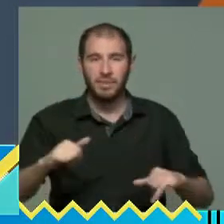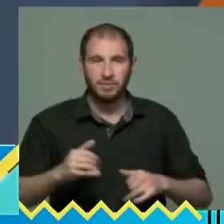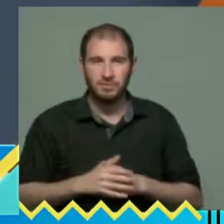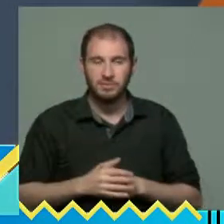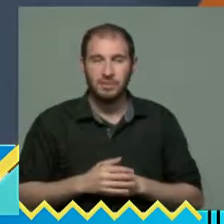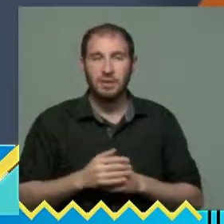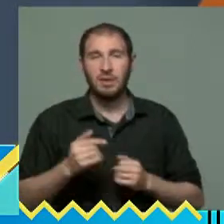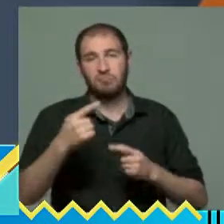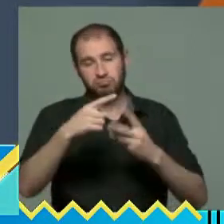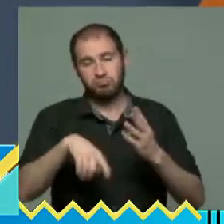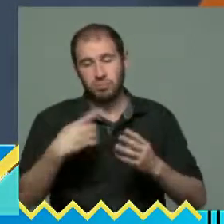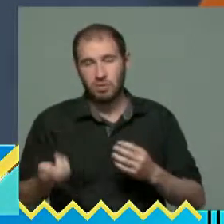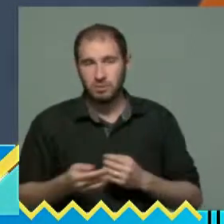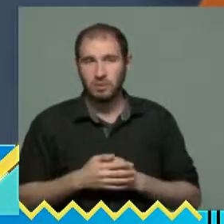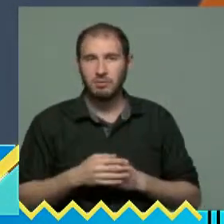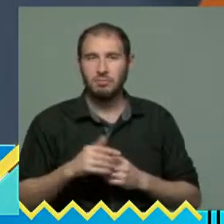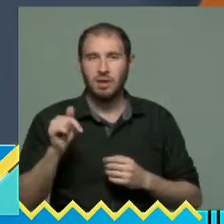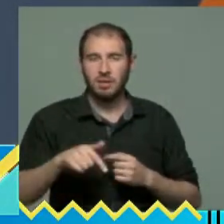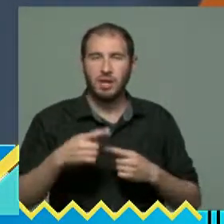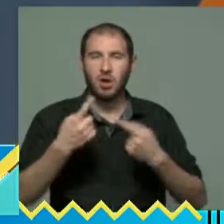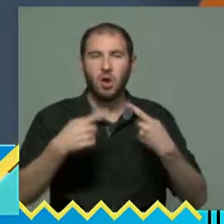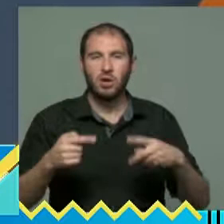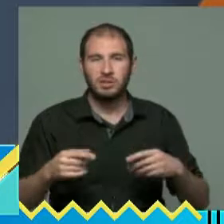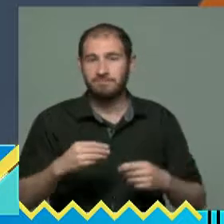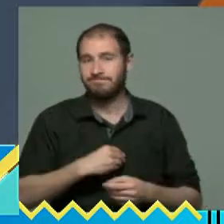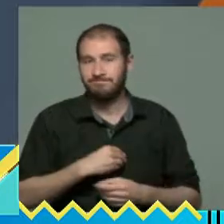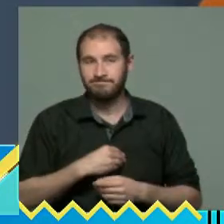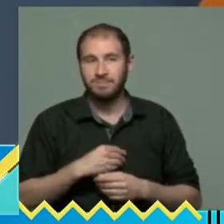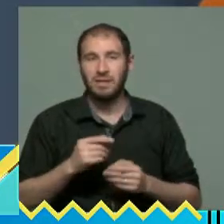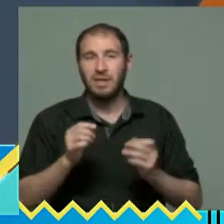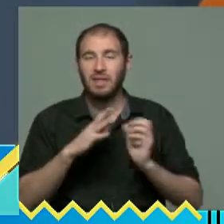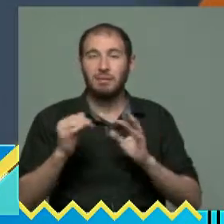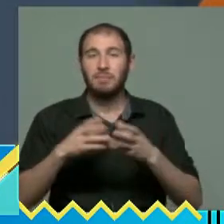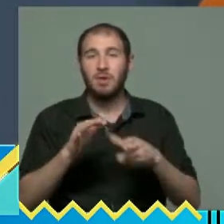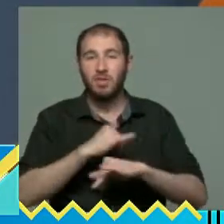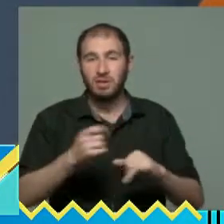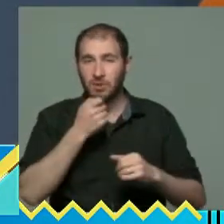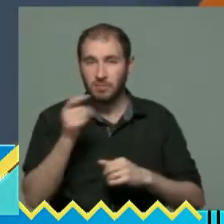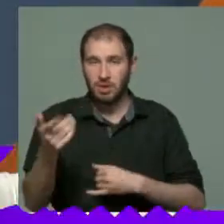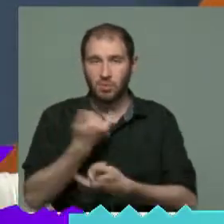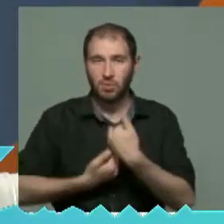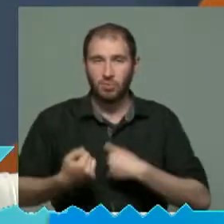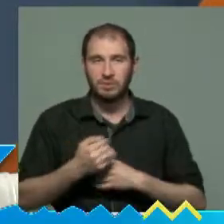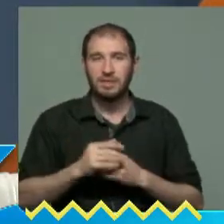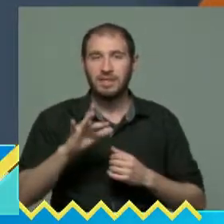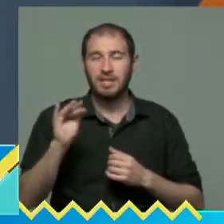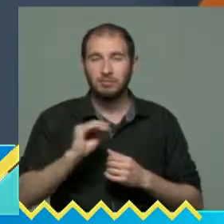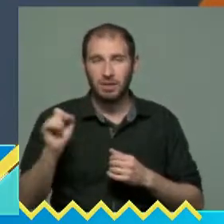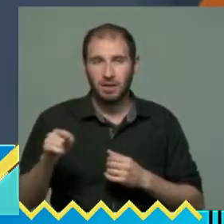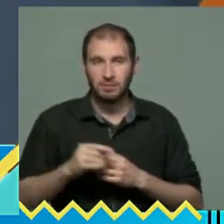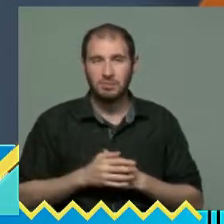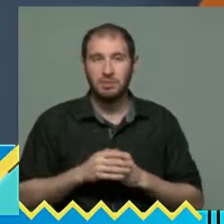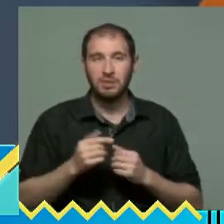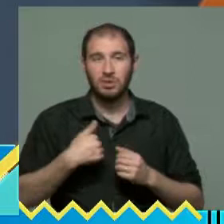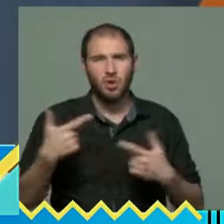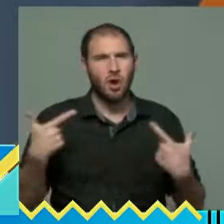hace que, entre otras cosas, se produzcan situaciones lamentables en el tratamiento periodístico, como lo mencionó el legislador. Yo pienso en